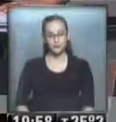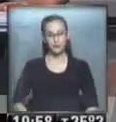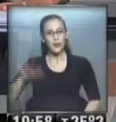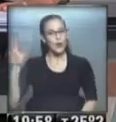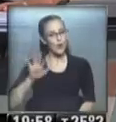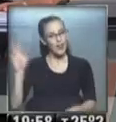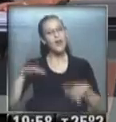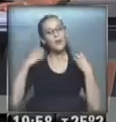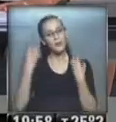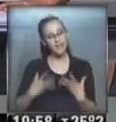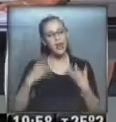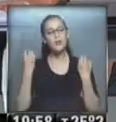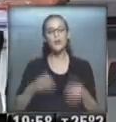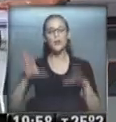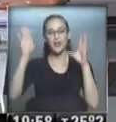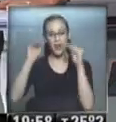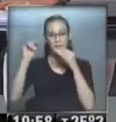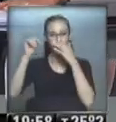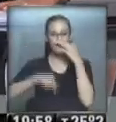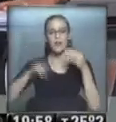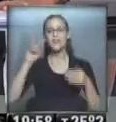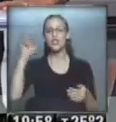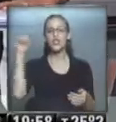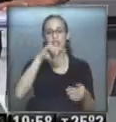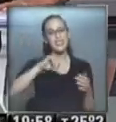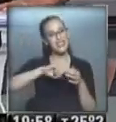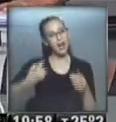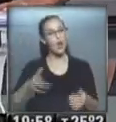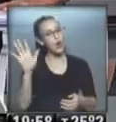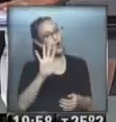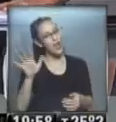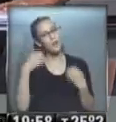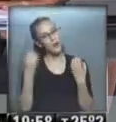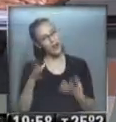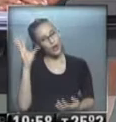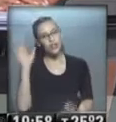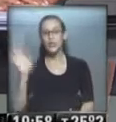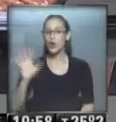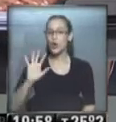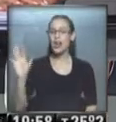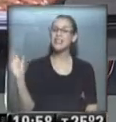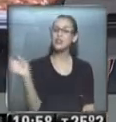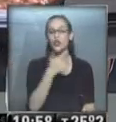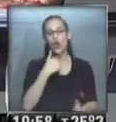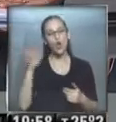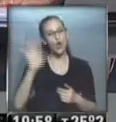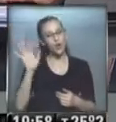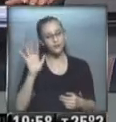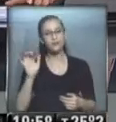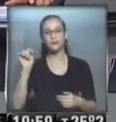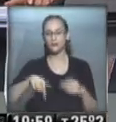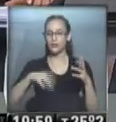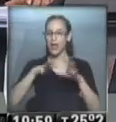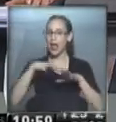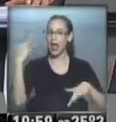¿Cómo les va? Muy buenas noches, bienvenidos a la edición central de Visión 7. Hola Pablo, buenas noches. Gracias Cecilia, saludo para toda la República Argentina.